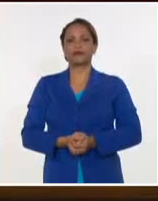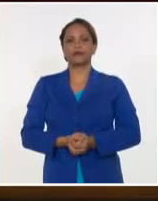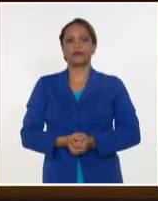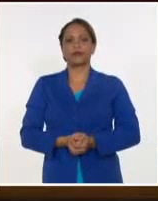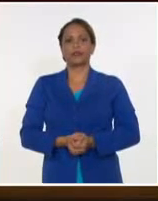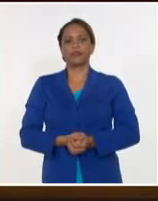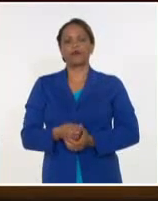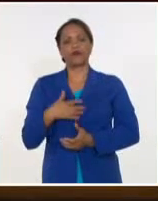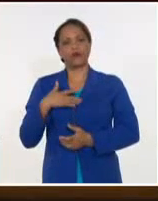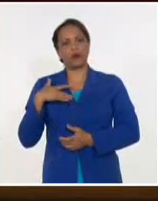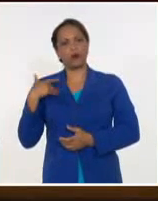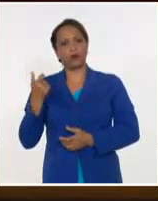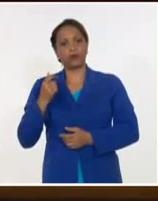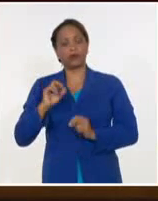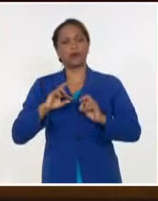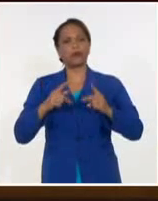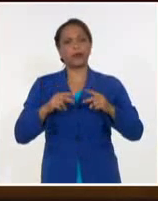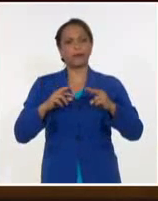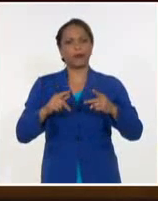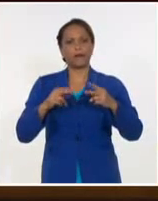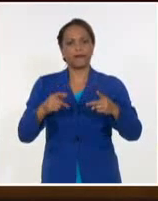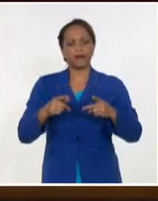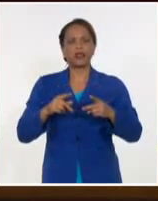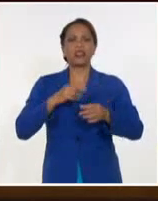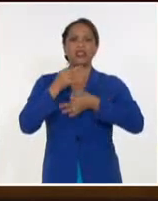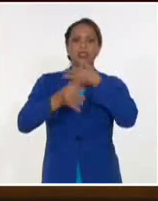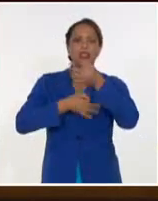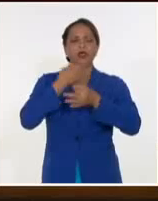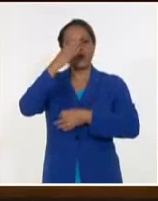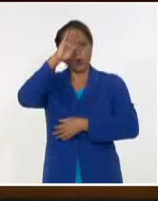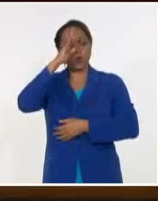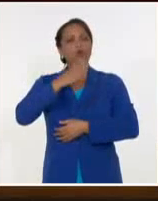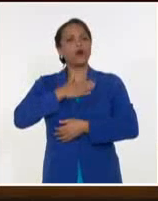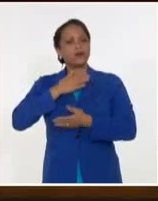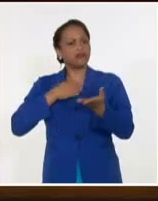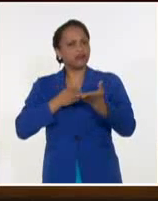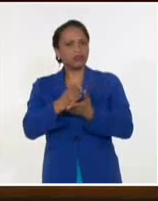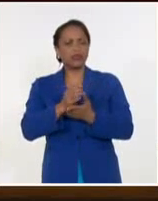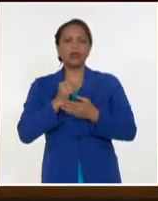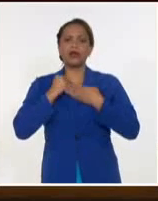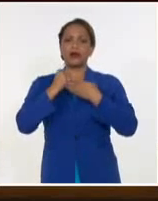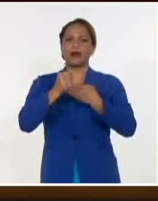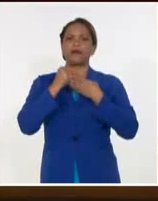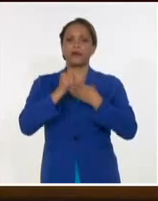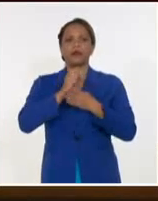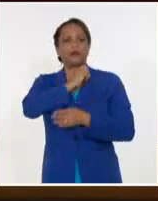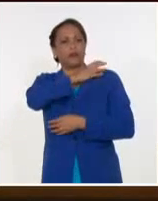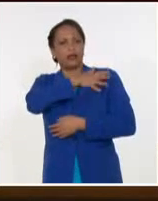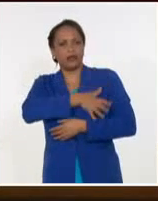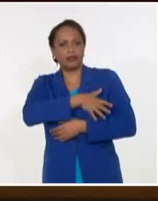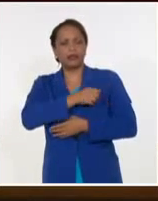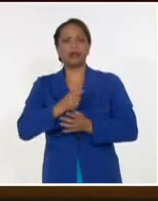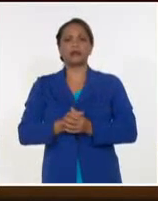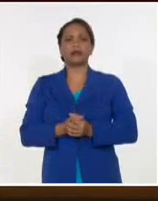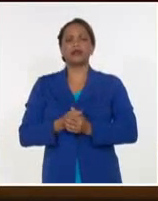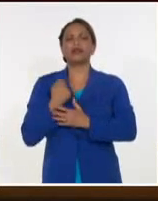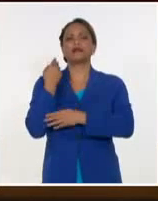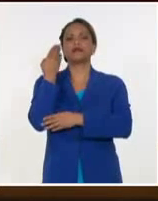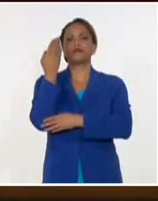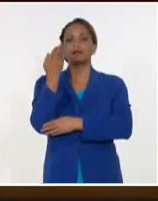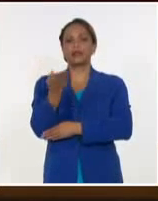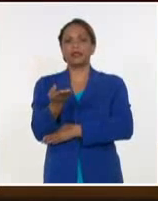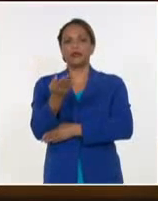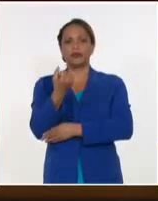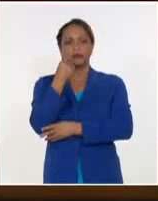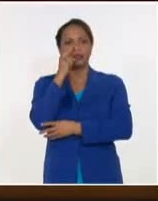Como lo hemos dicho en reiteradas ocasiones, Cuba continuará apoyando la justa causa de los palestinos y exigimos un cese